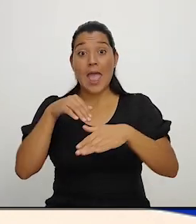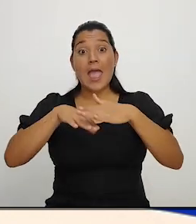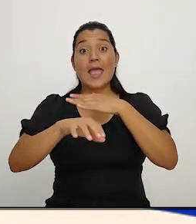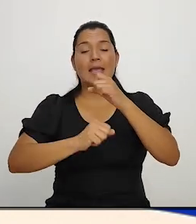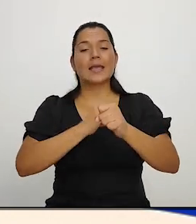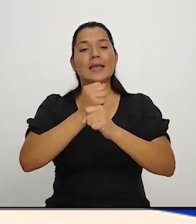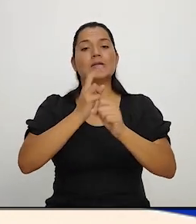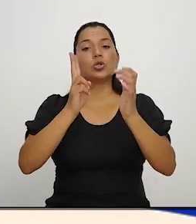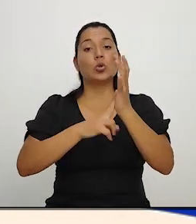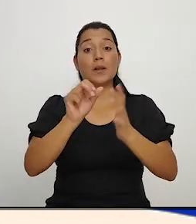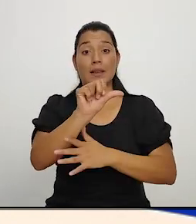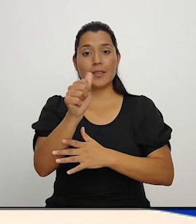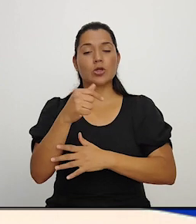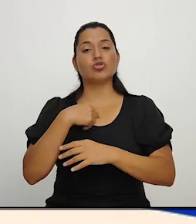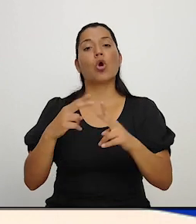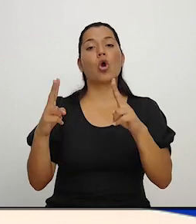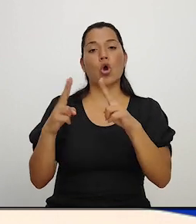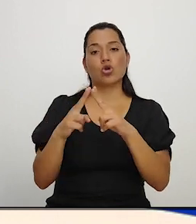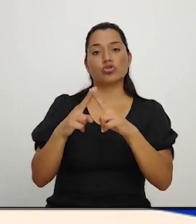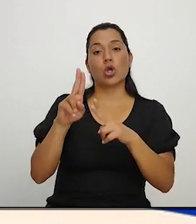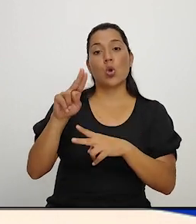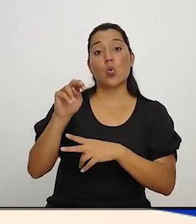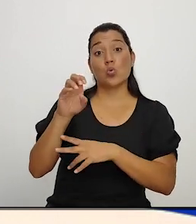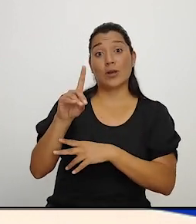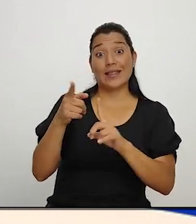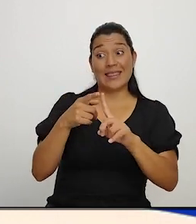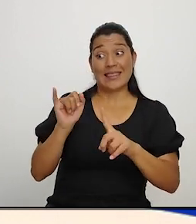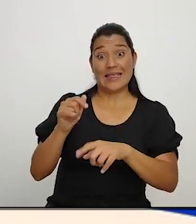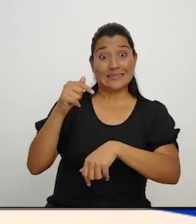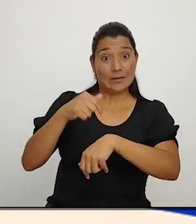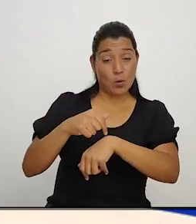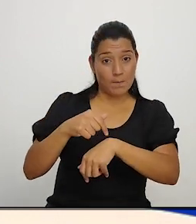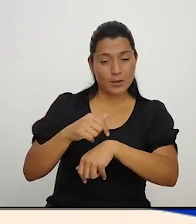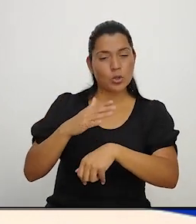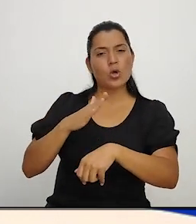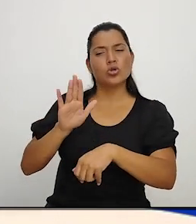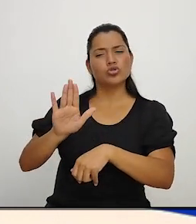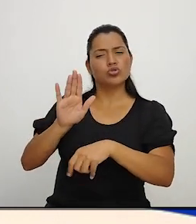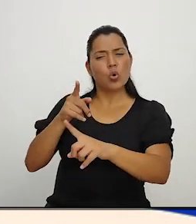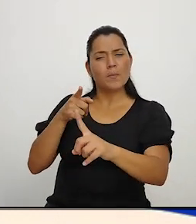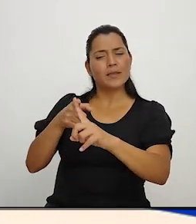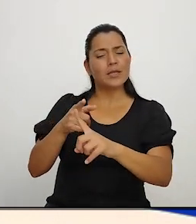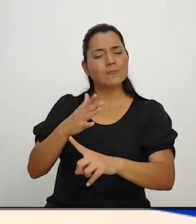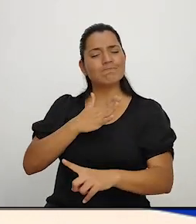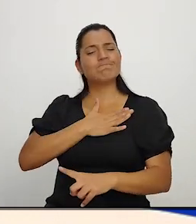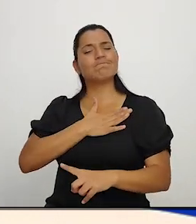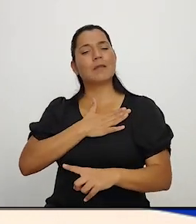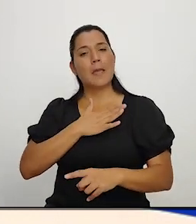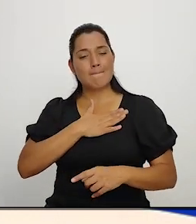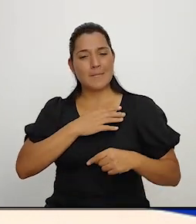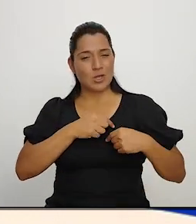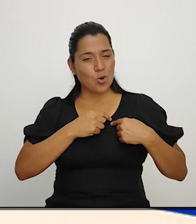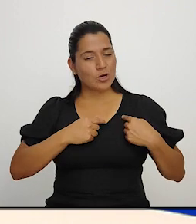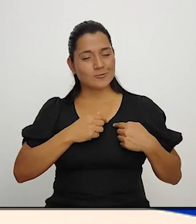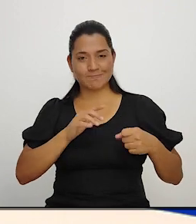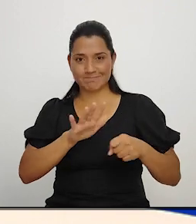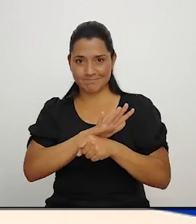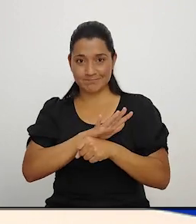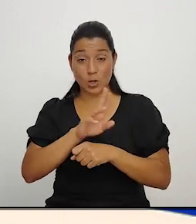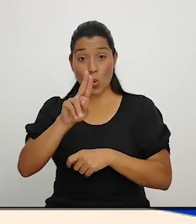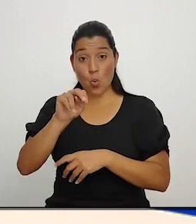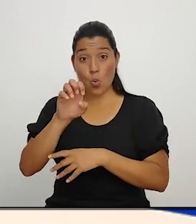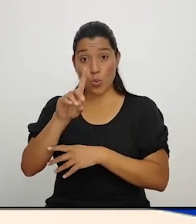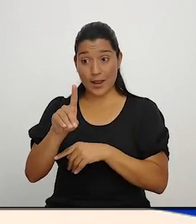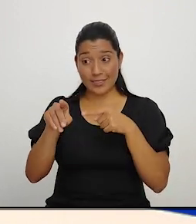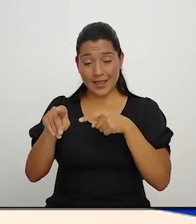2010 conocí a la unet y desde entonces su misión ha llenado mi corazón académico la unet